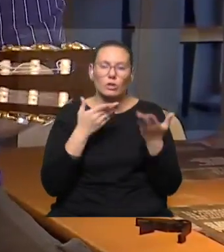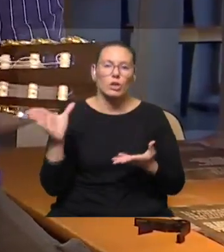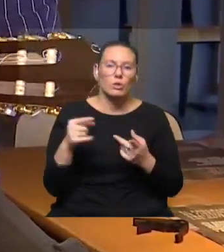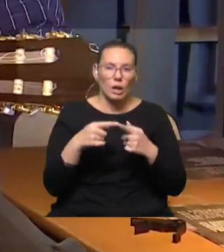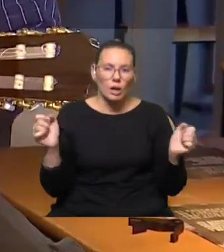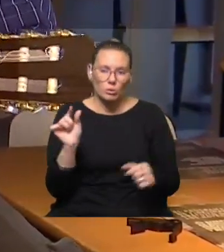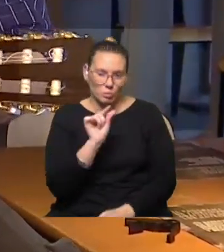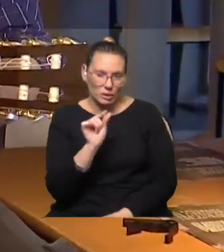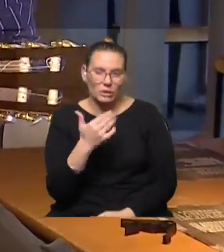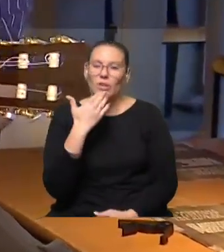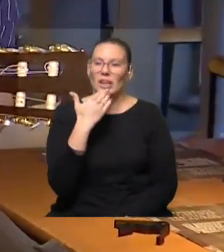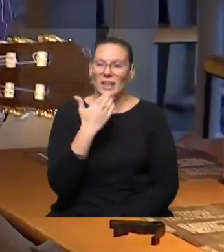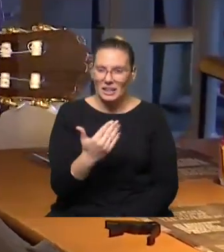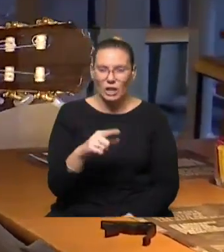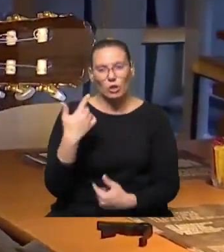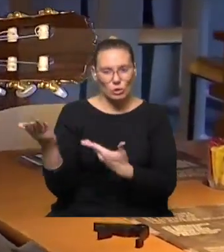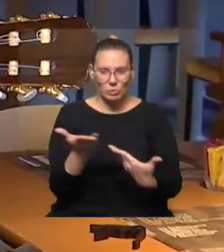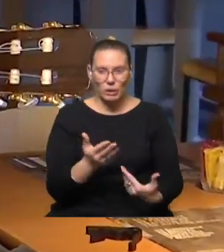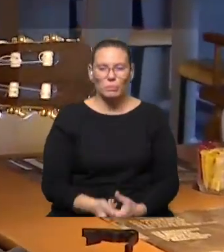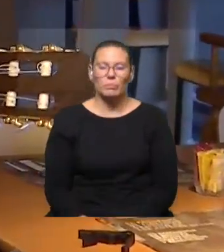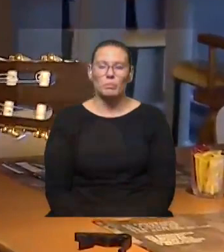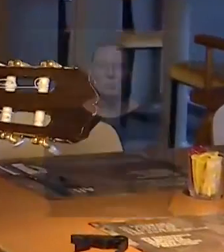Te dejo un pedacito y bueno Muchas gracias todos invitados